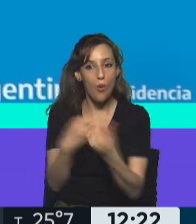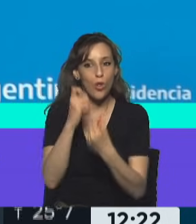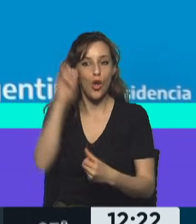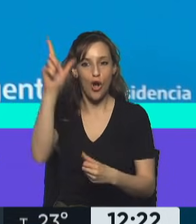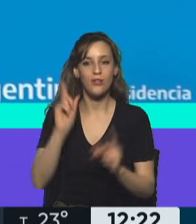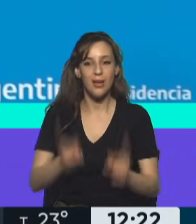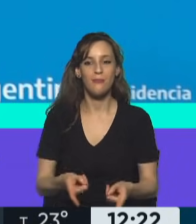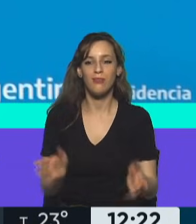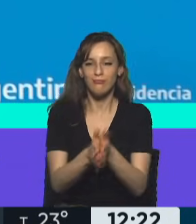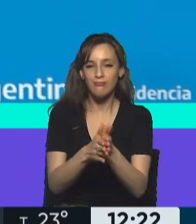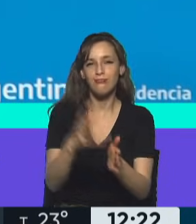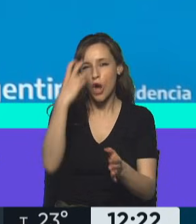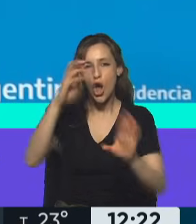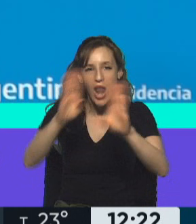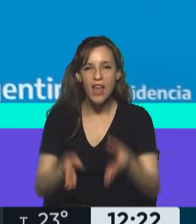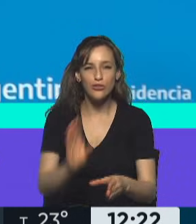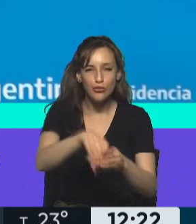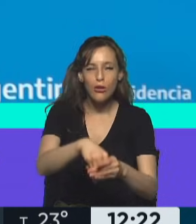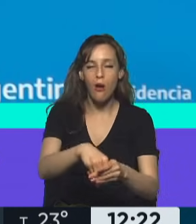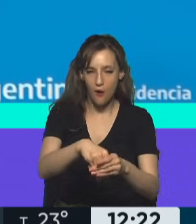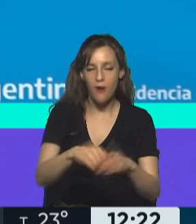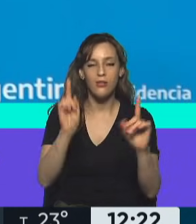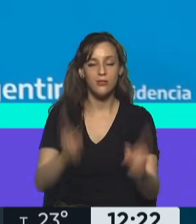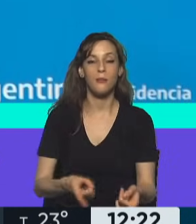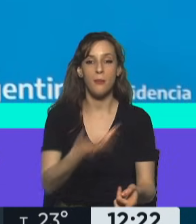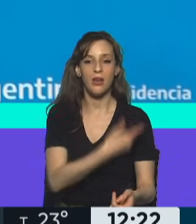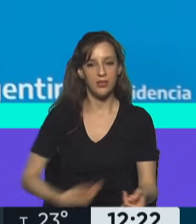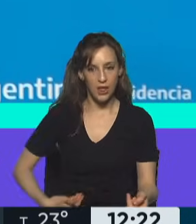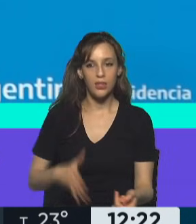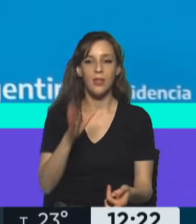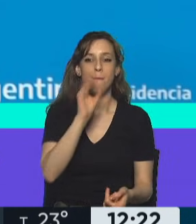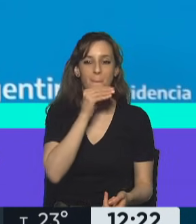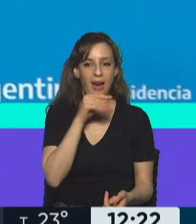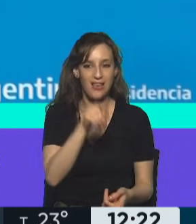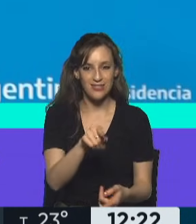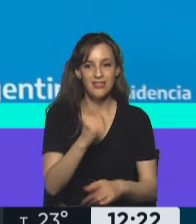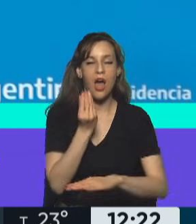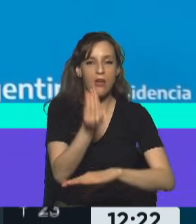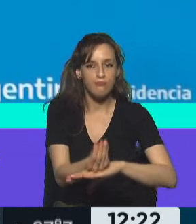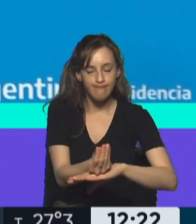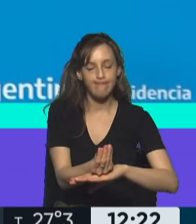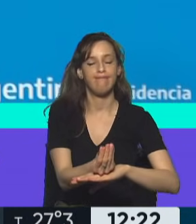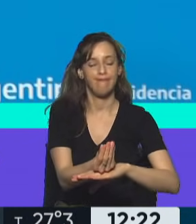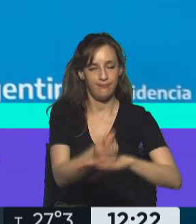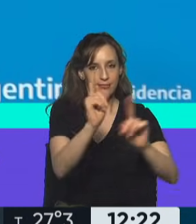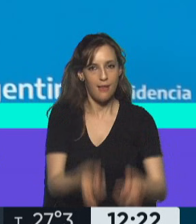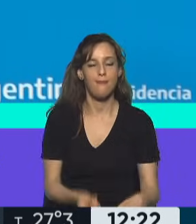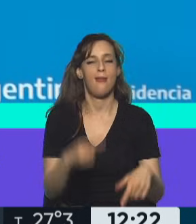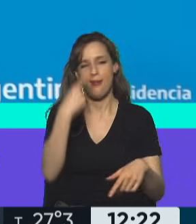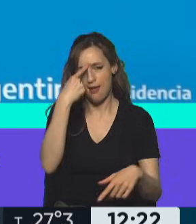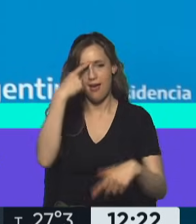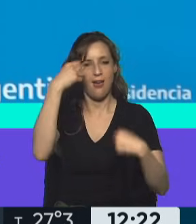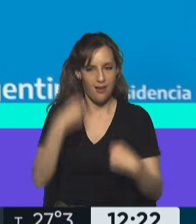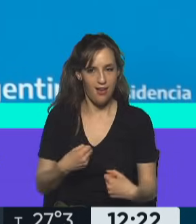donde hay una iniciativa muy concreta también del presidente de la Cámara, de Sergio Massa, de un acuerdo más puntual, y por suerte entiendo que el